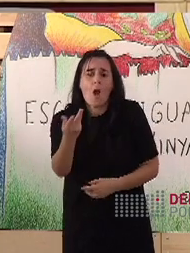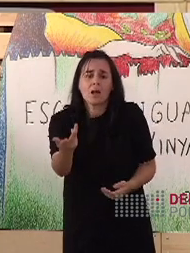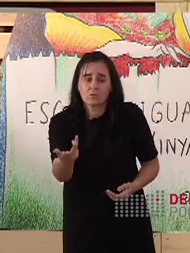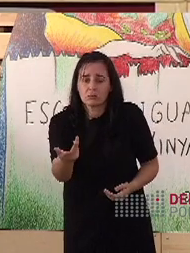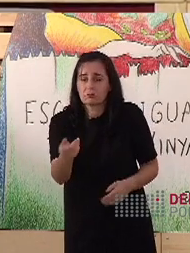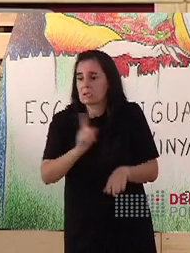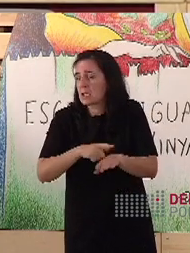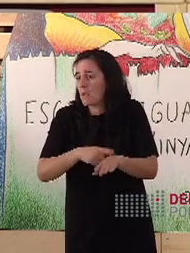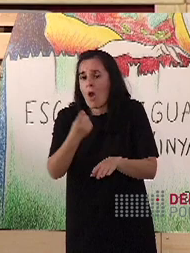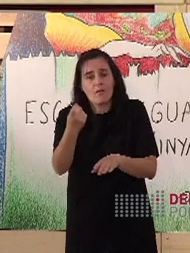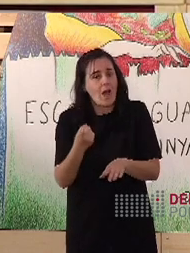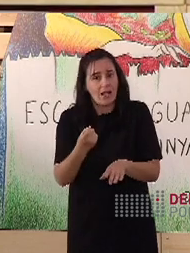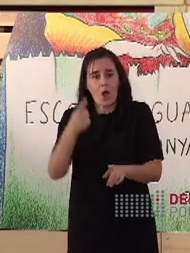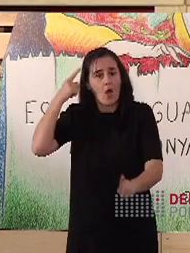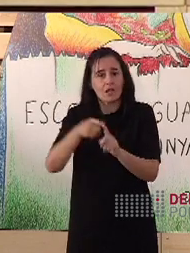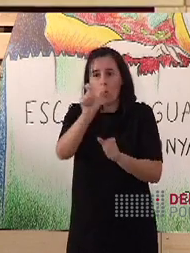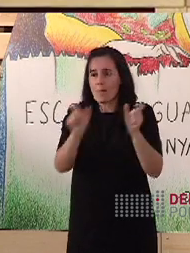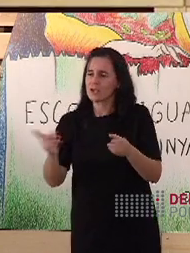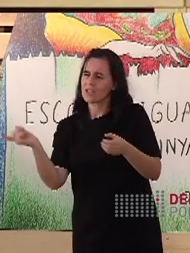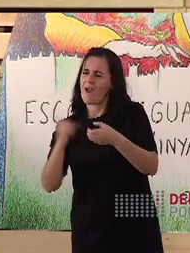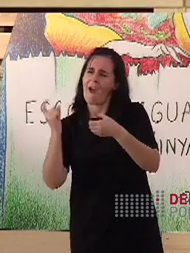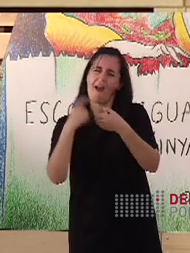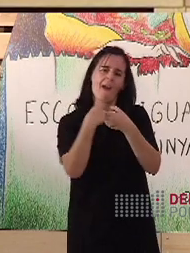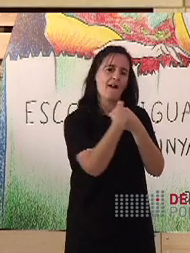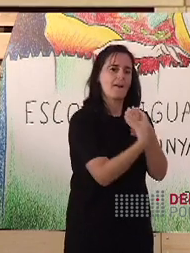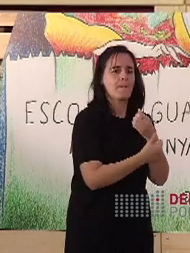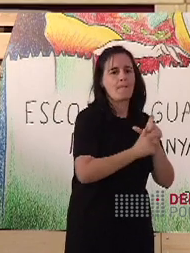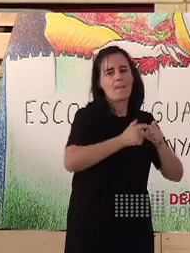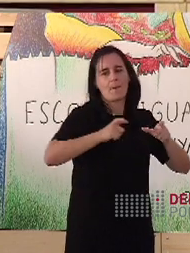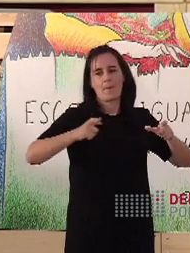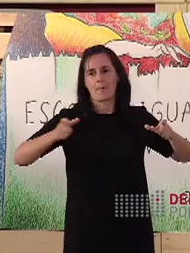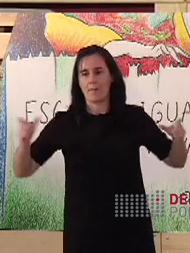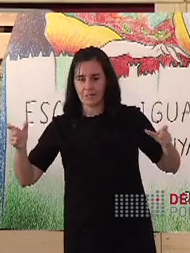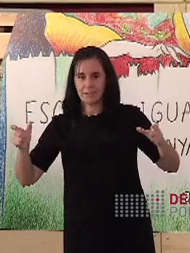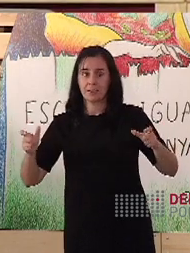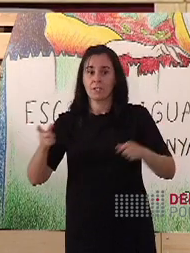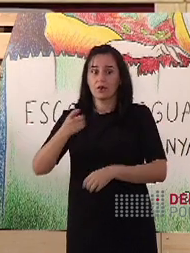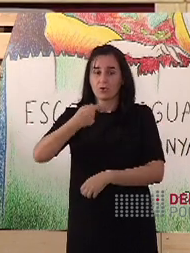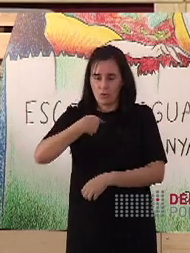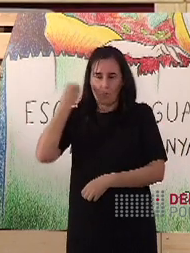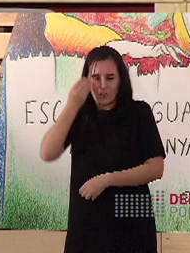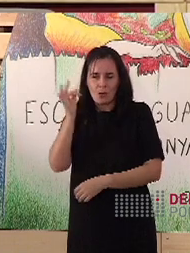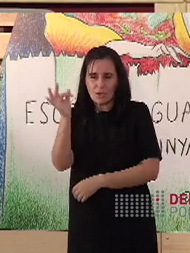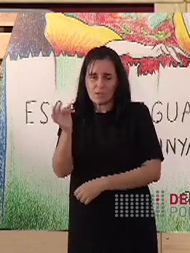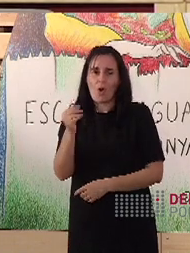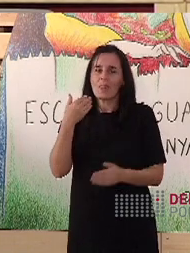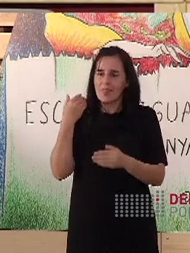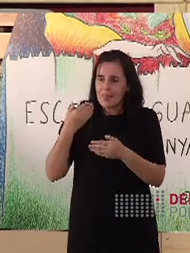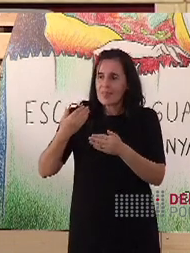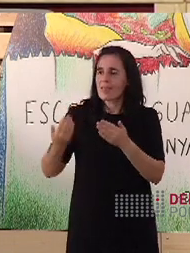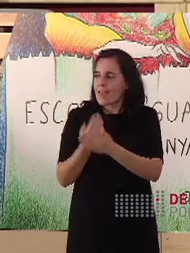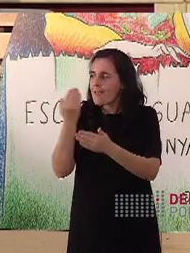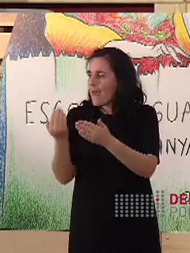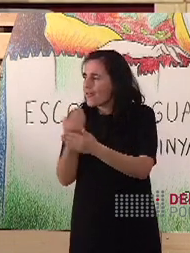cada día a máis xente. Eu son optimista. Cada día sumamos a máis persoas. Así